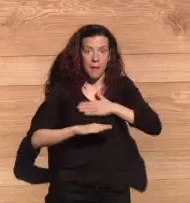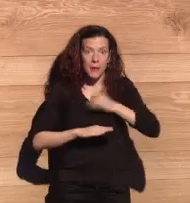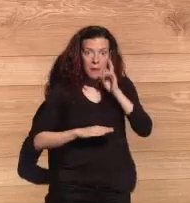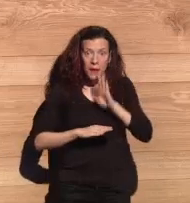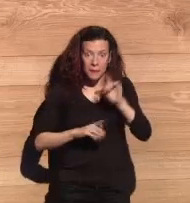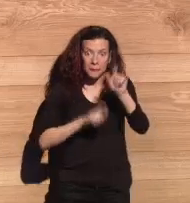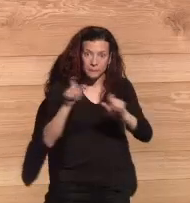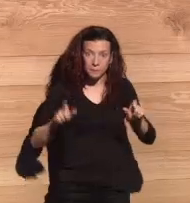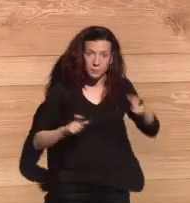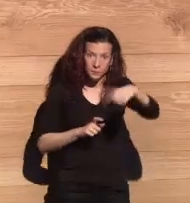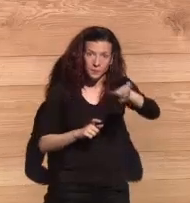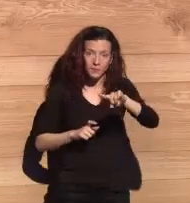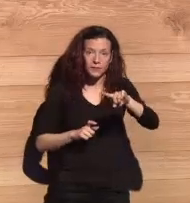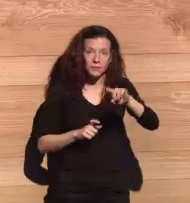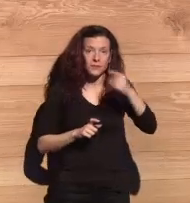estas personas,